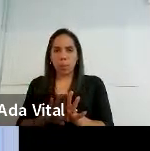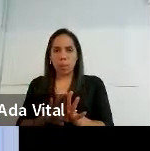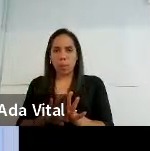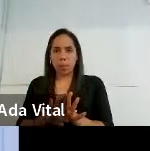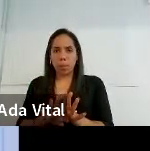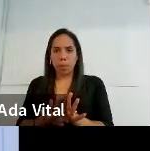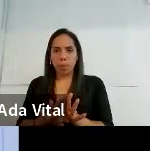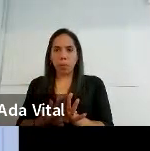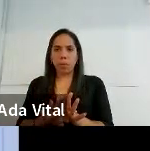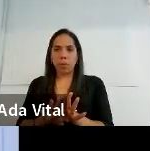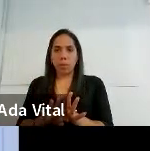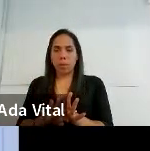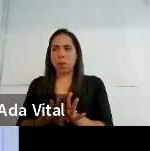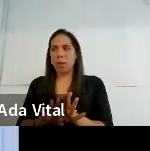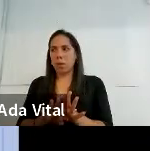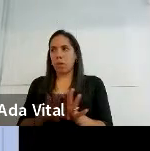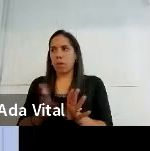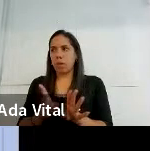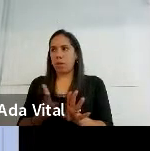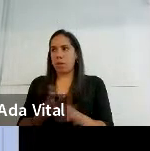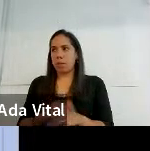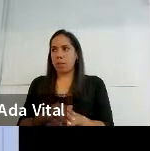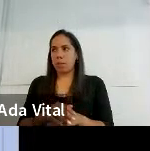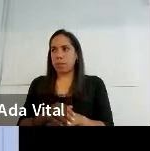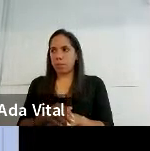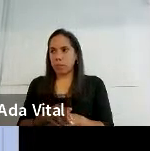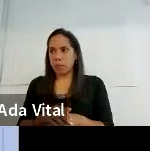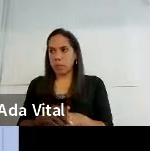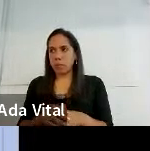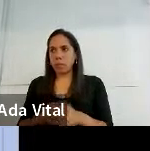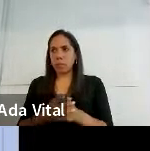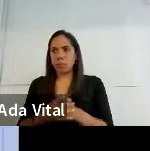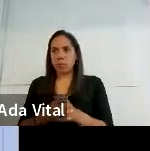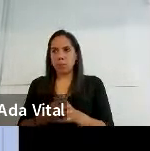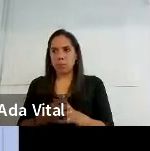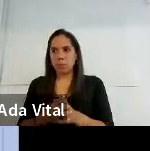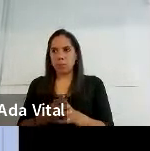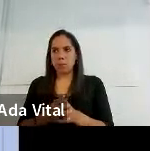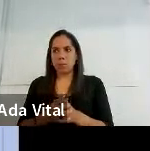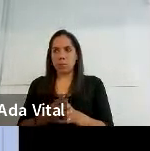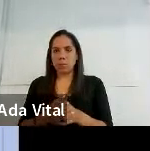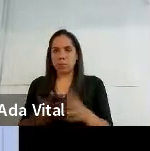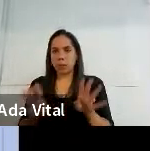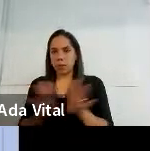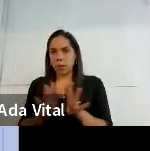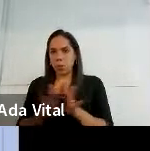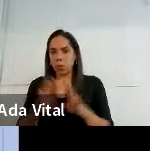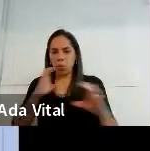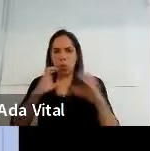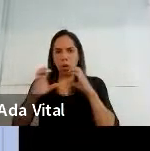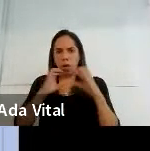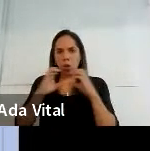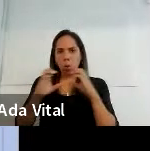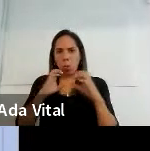proceso de agitación, ¿sí? Brevemente les diré algo de la comunicación y